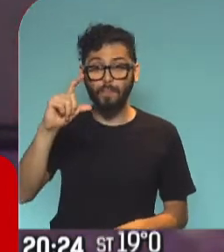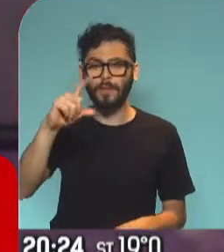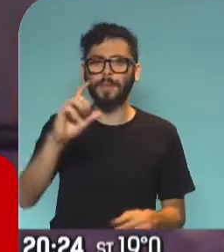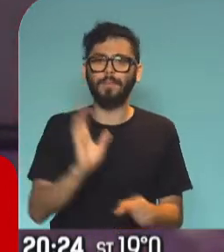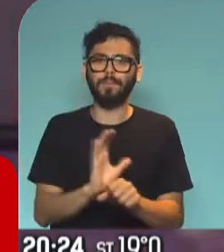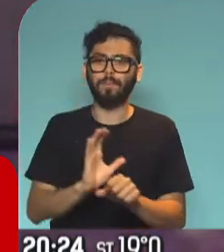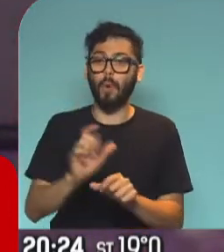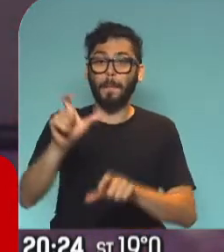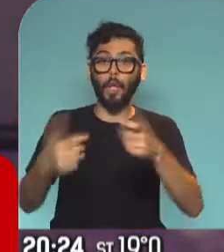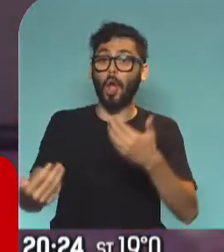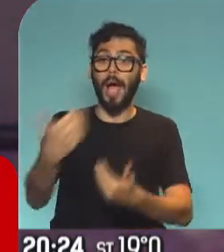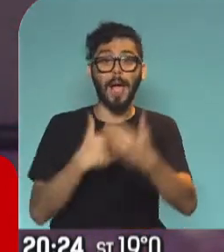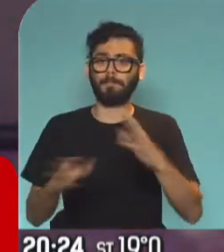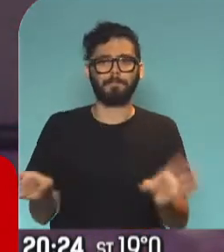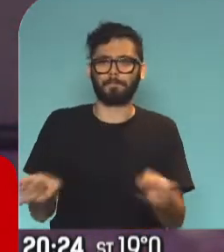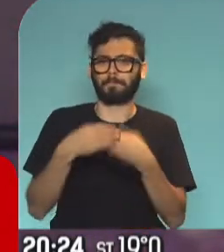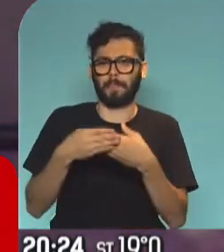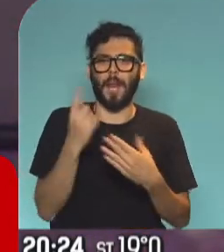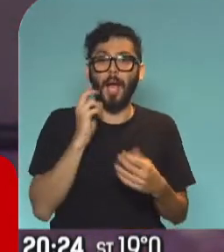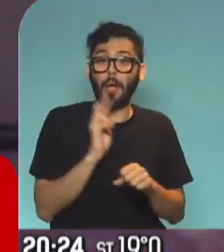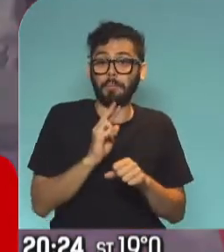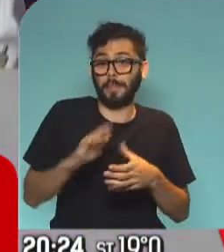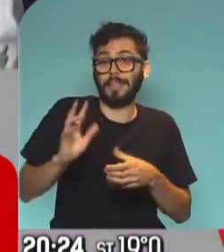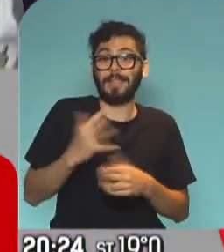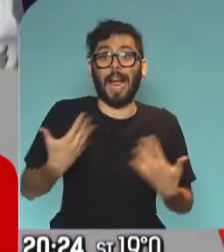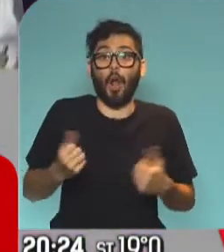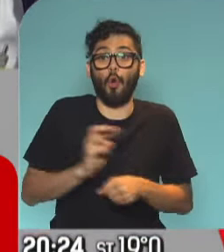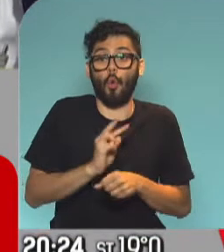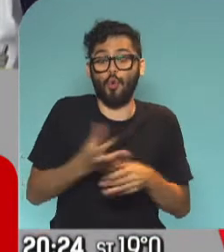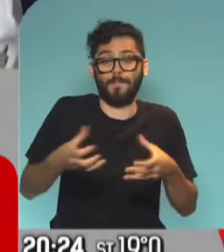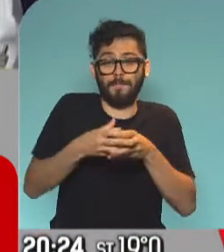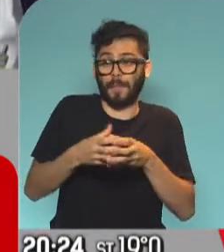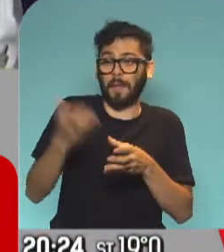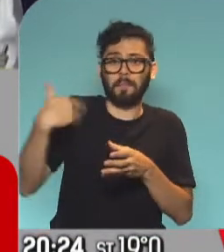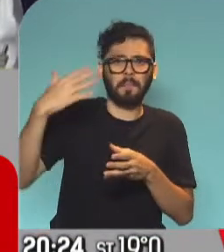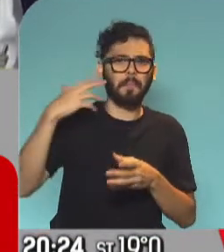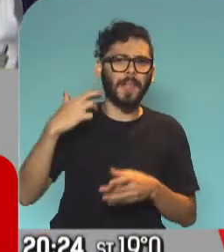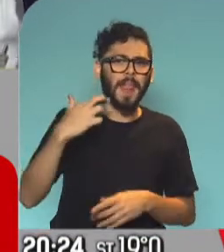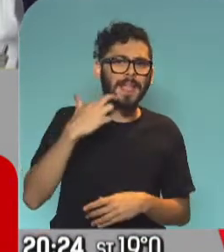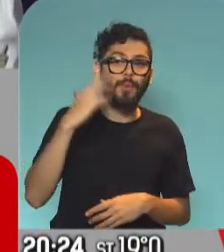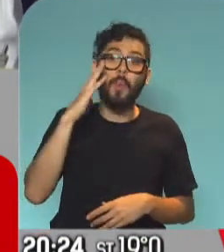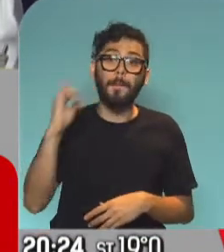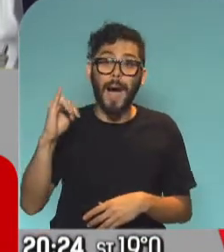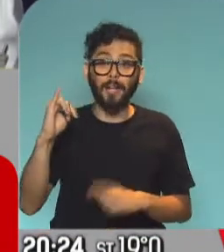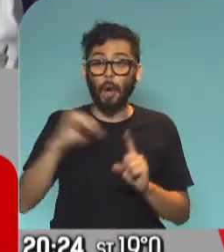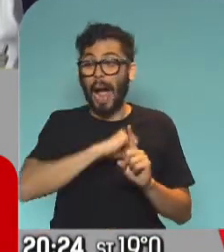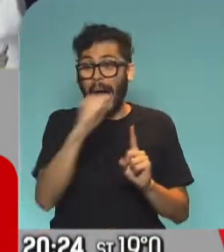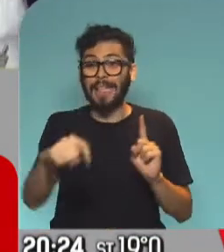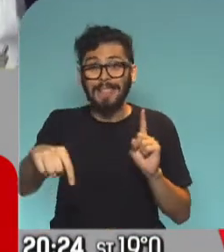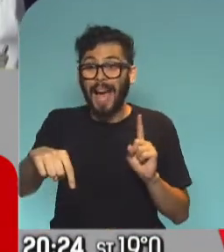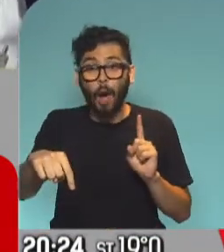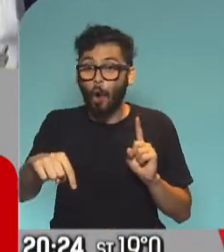blindado el ingreso para preservar el estado sanitario. Desde que comenzó la pandemia, ya por el 19 de marzo hasta la